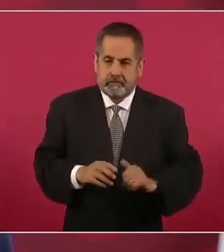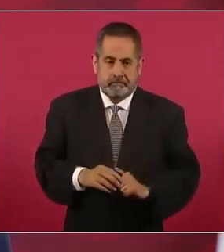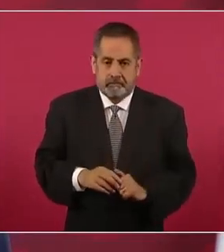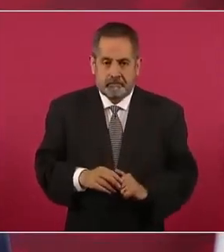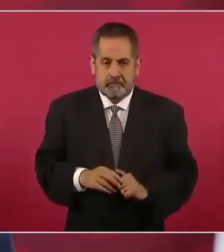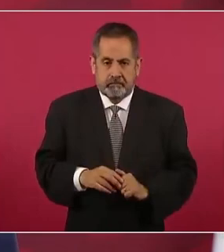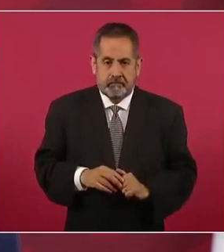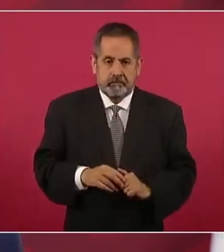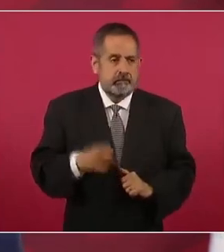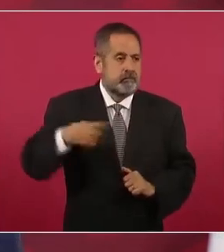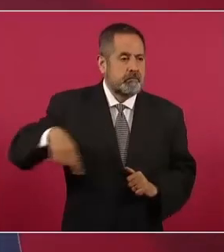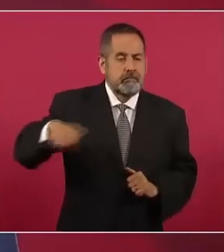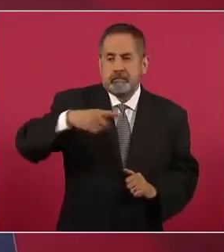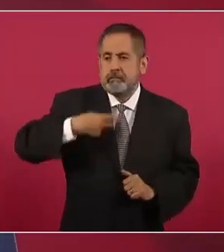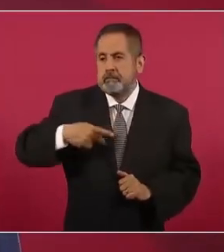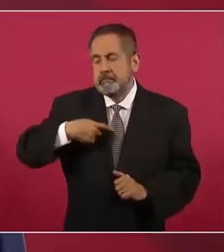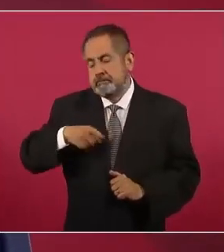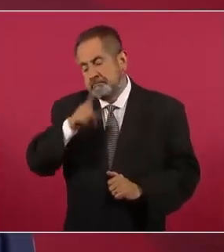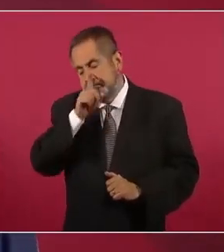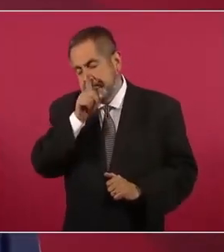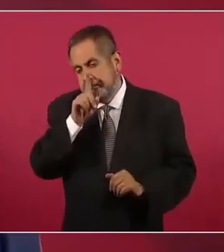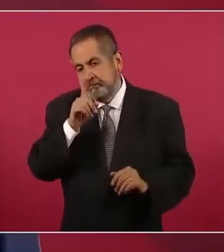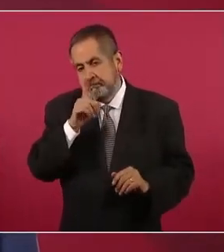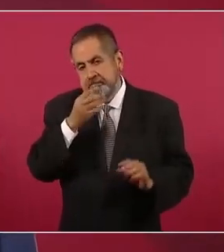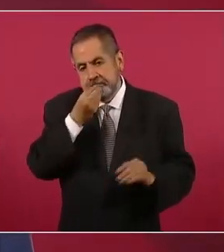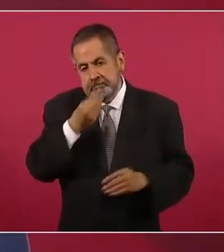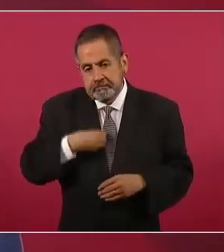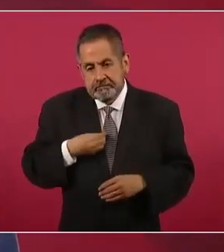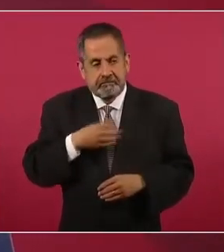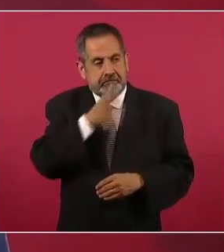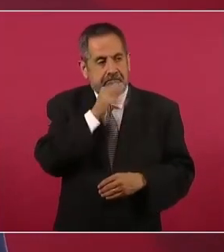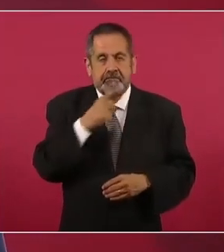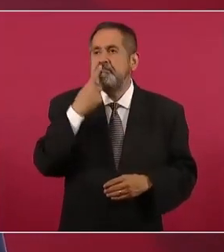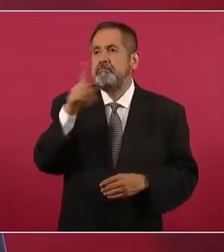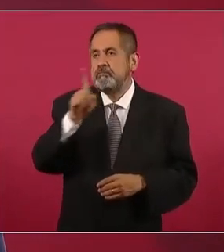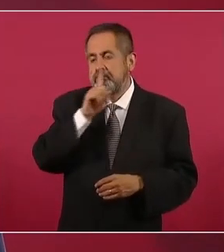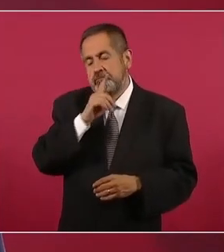y la gente se quedaba callada o no había denuncia.